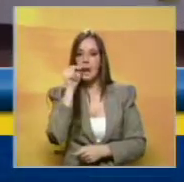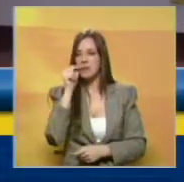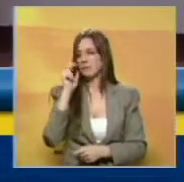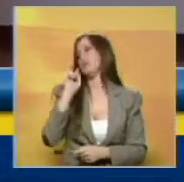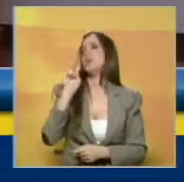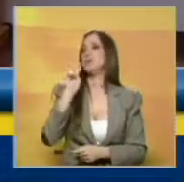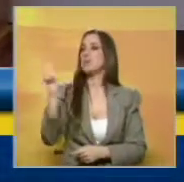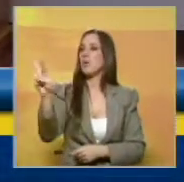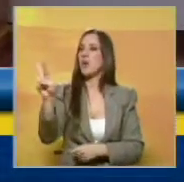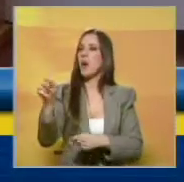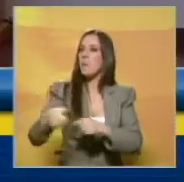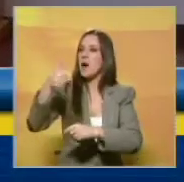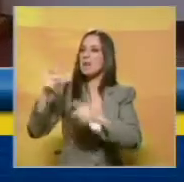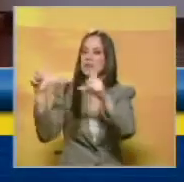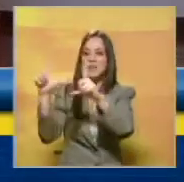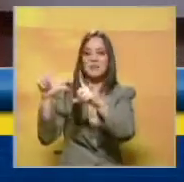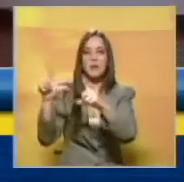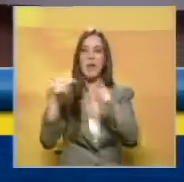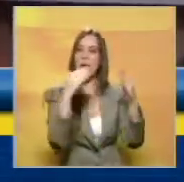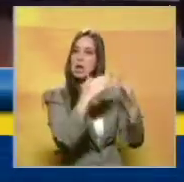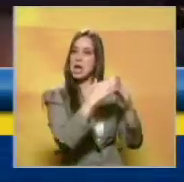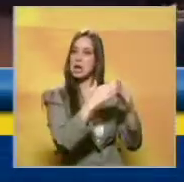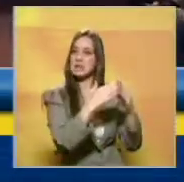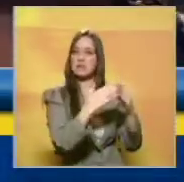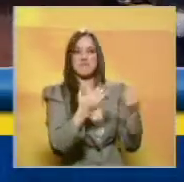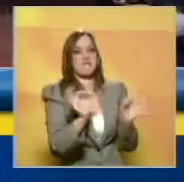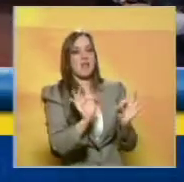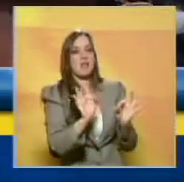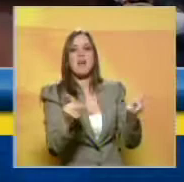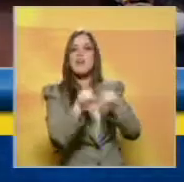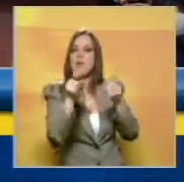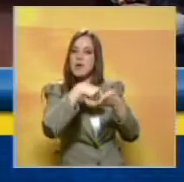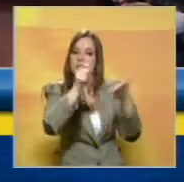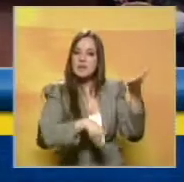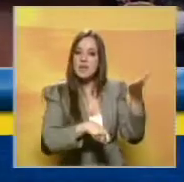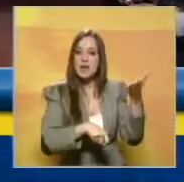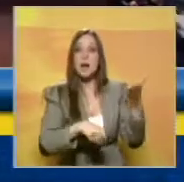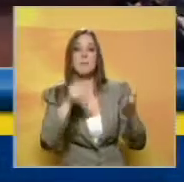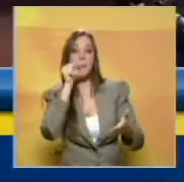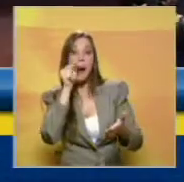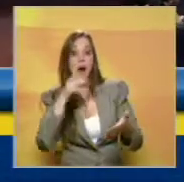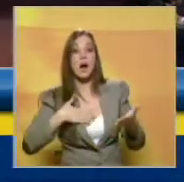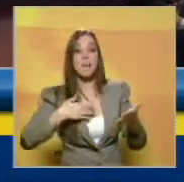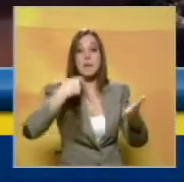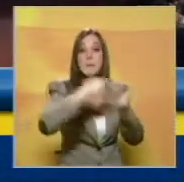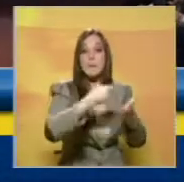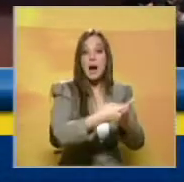que en mi propia casa. Es que ese tipo ha sido un cheque en mi vida. El tipo que paga las cuentas.